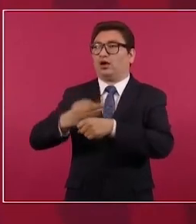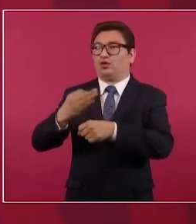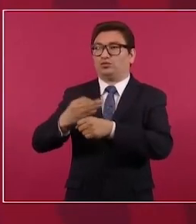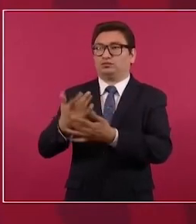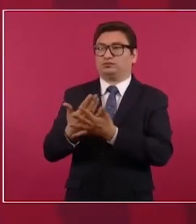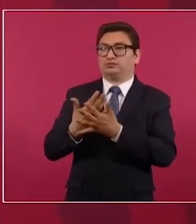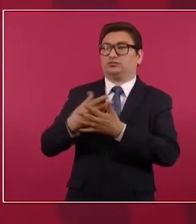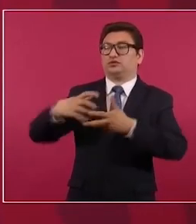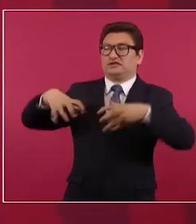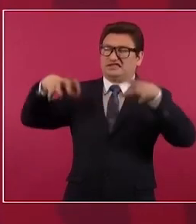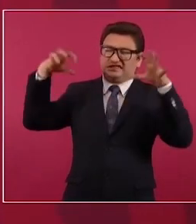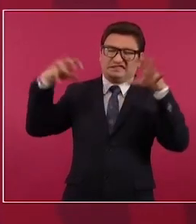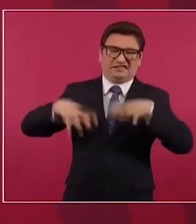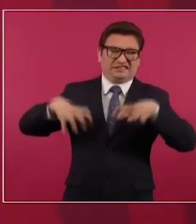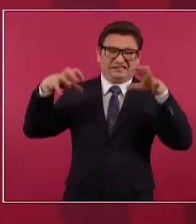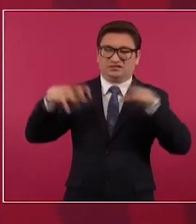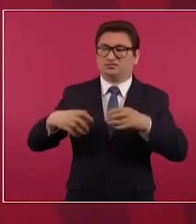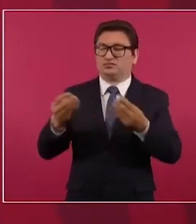mucho.